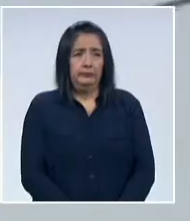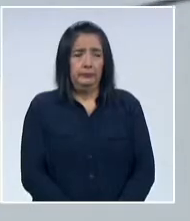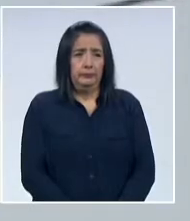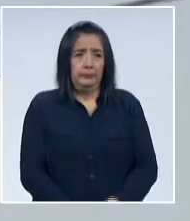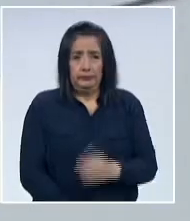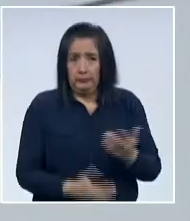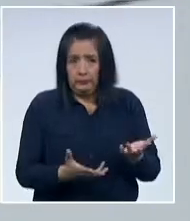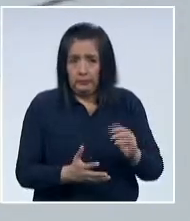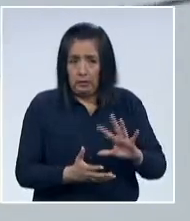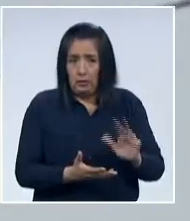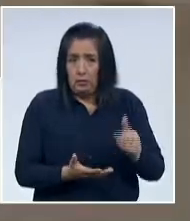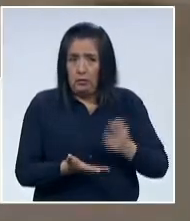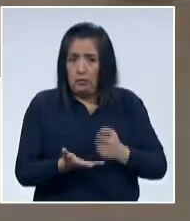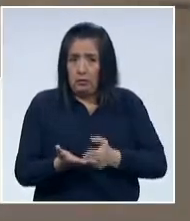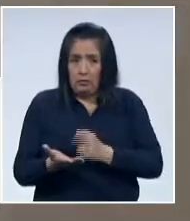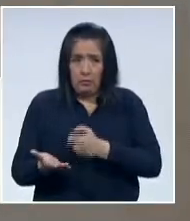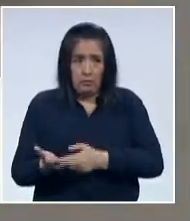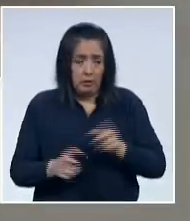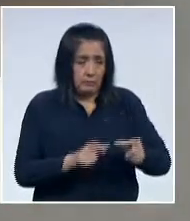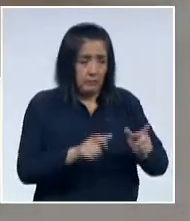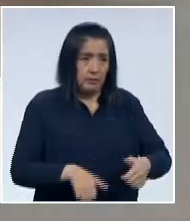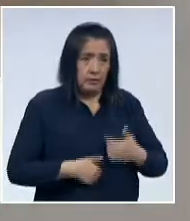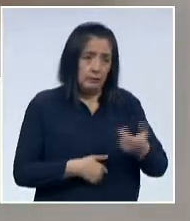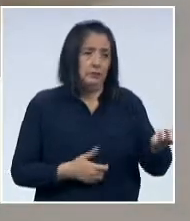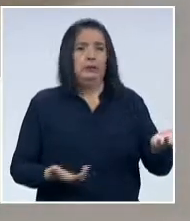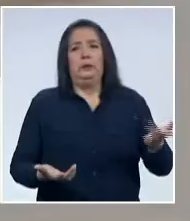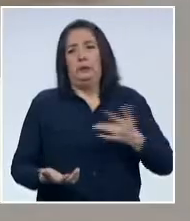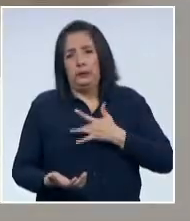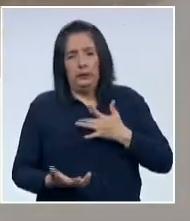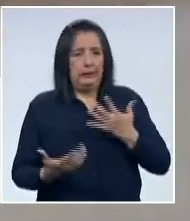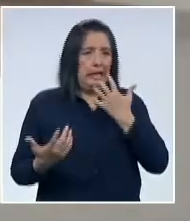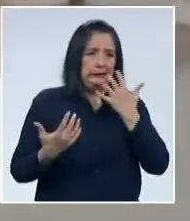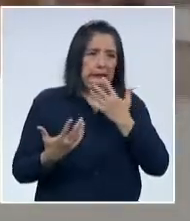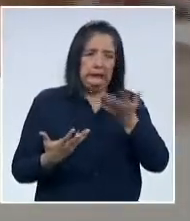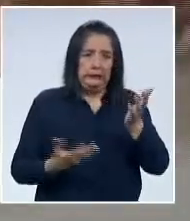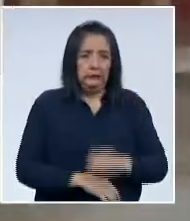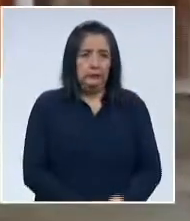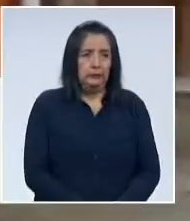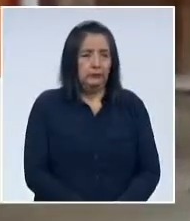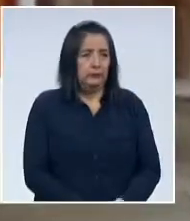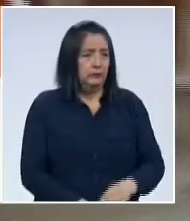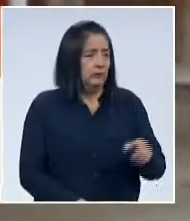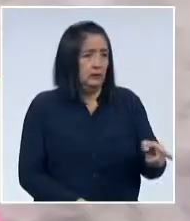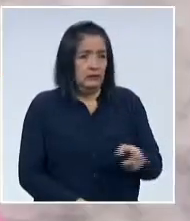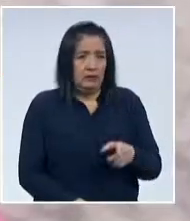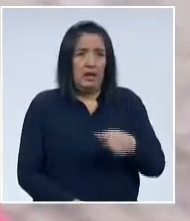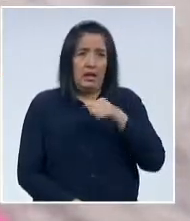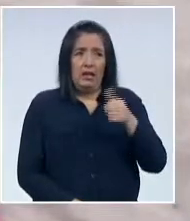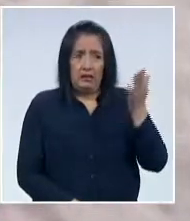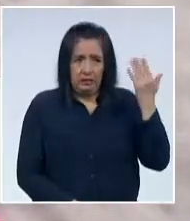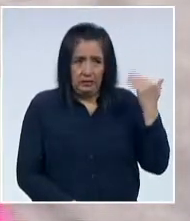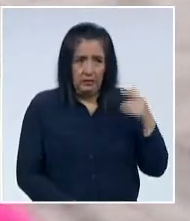Ante estos robos, los vecinos de la zona indican que se sienten aterrados. Jugaron acá en el taller,